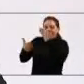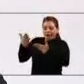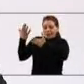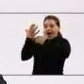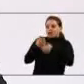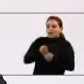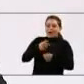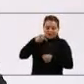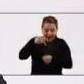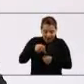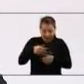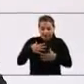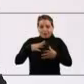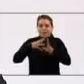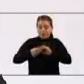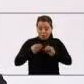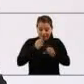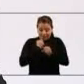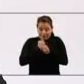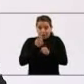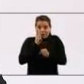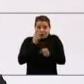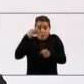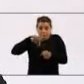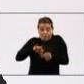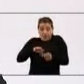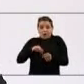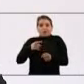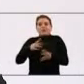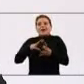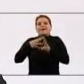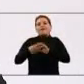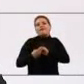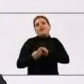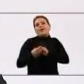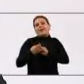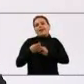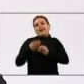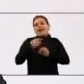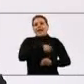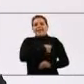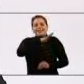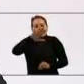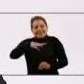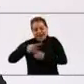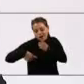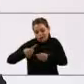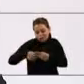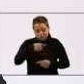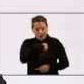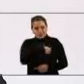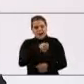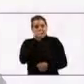voluntaria juvenil. ¿Para qué? A través de las prácticas solidarias, se inserten y se vinculen en proyectos estratégicos para